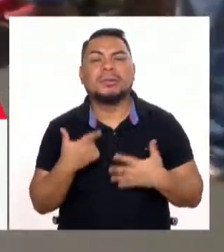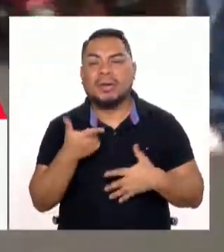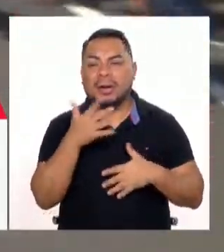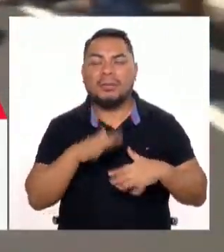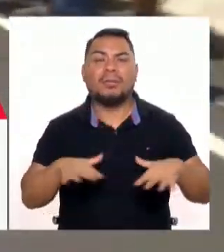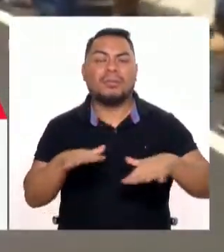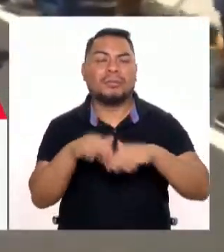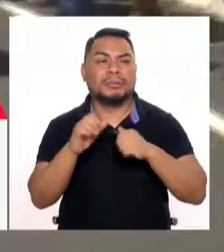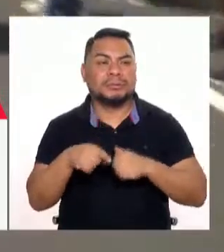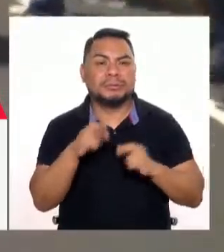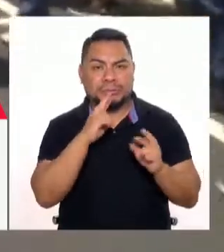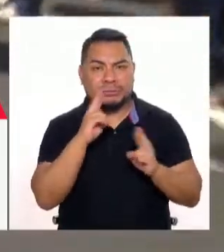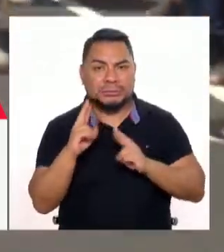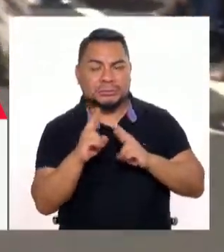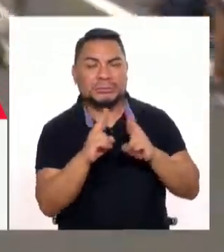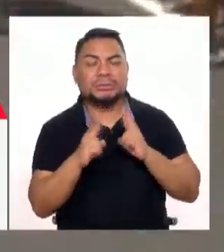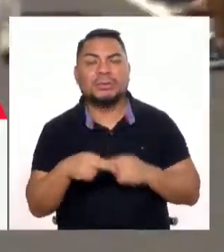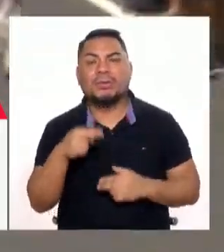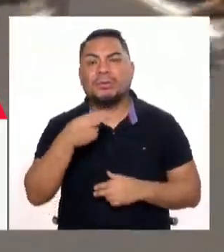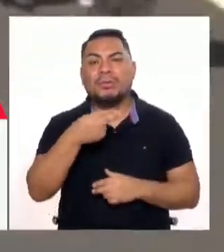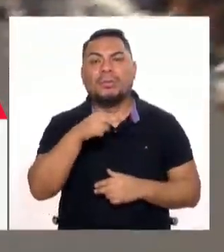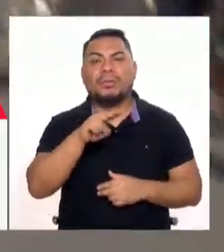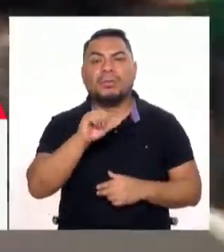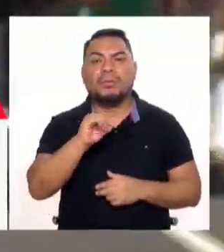del Río guayaga